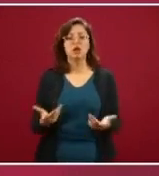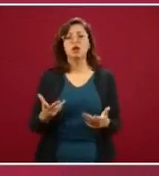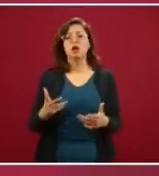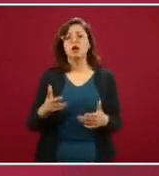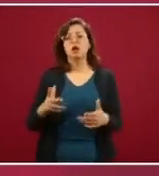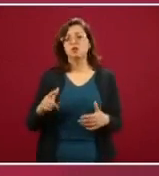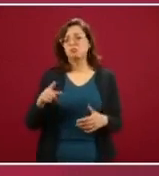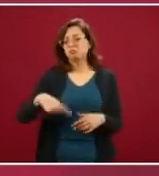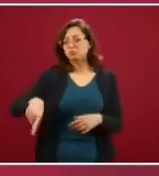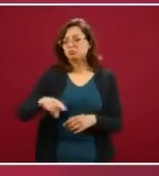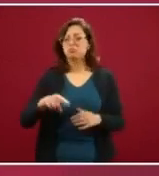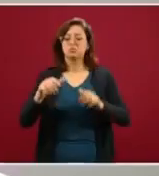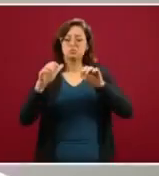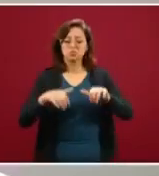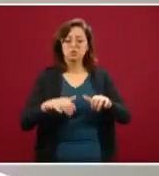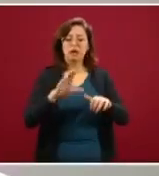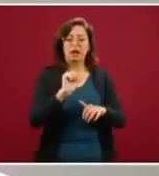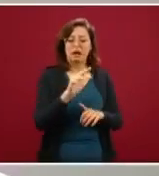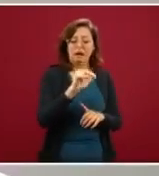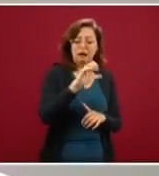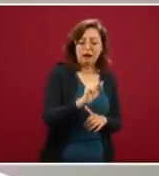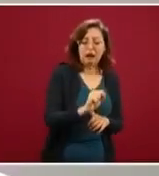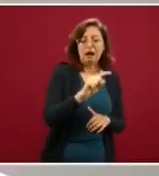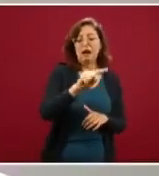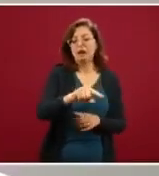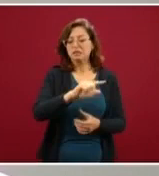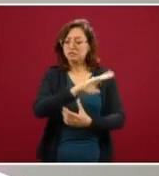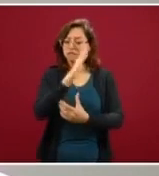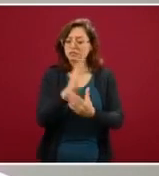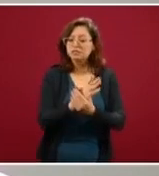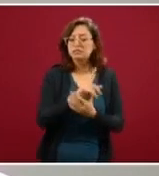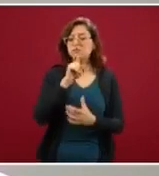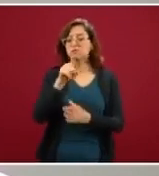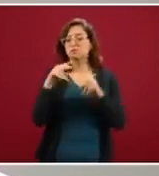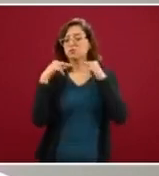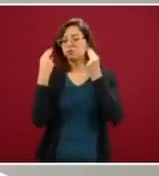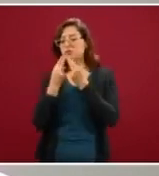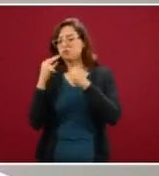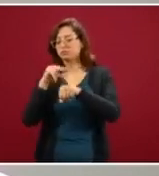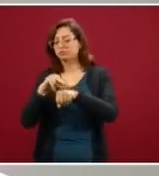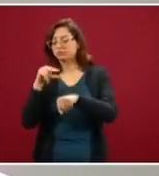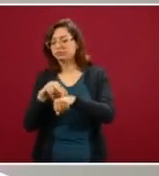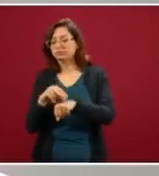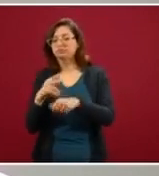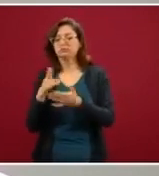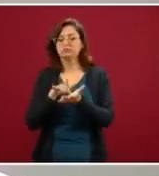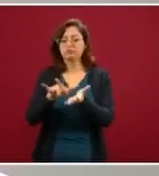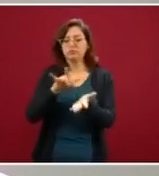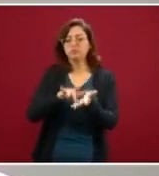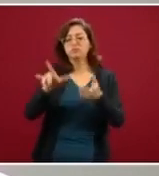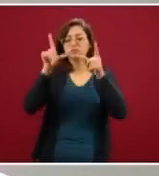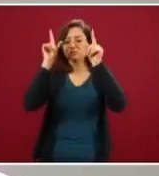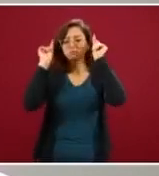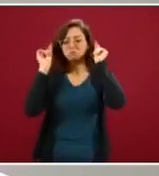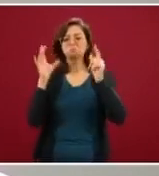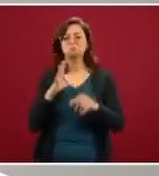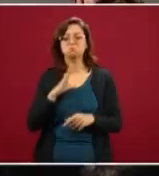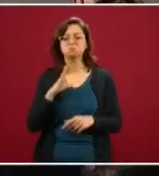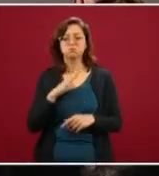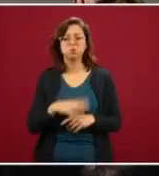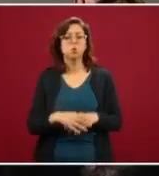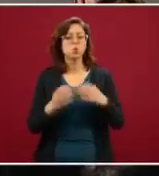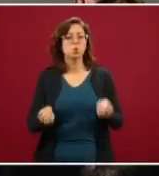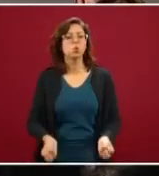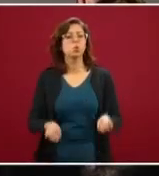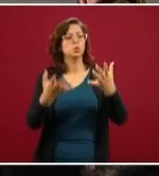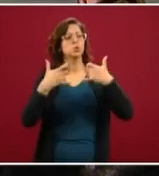otros están participando en los CARAS, algunos otros están en las unidades médicas rurales participando en apoyo a las enfermeras. ¿Qué cantidad de